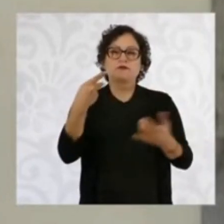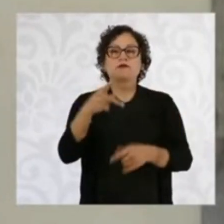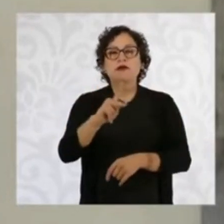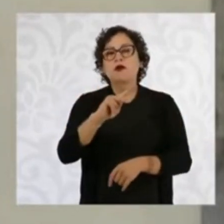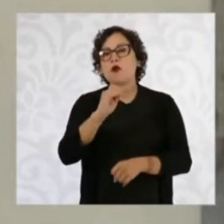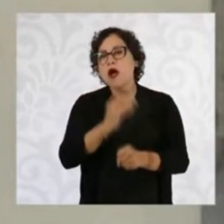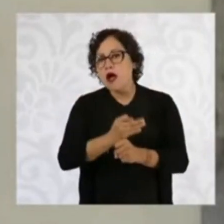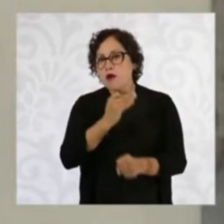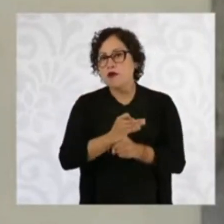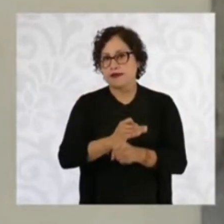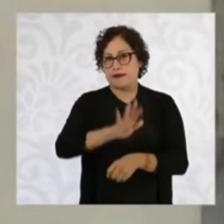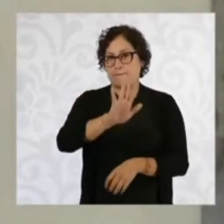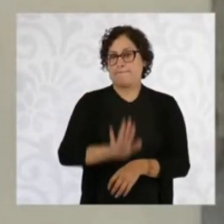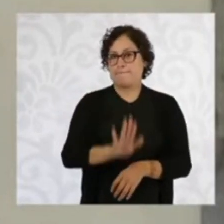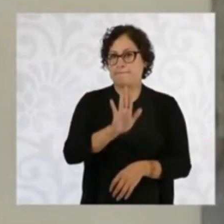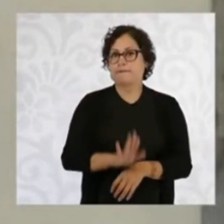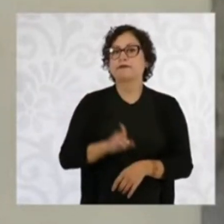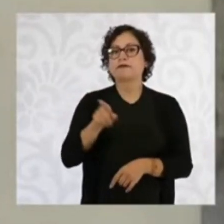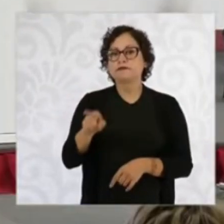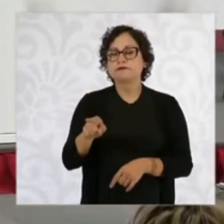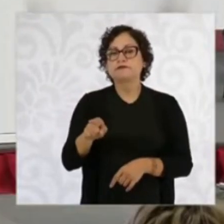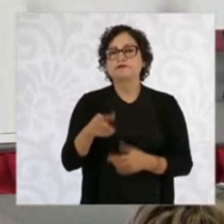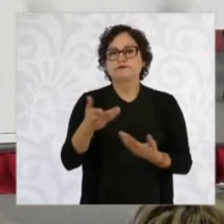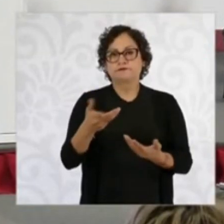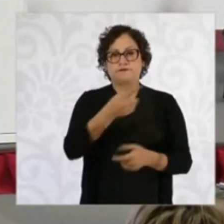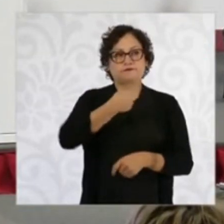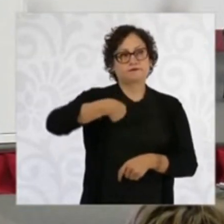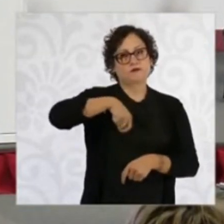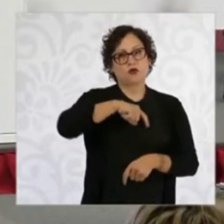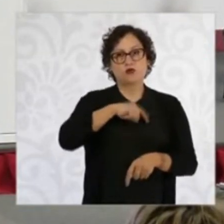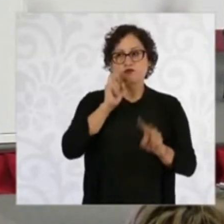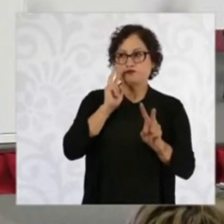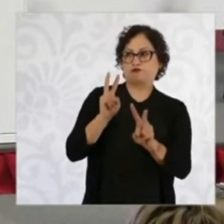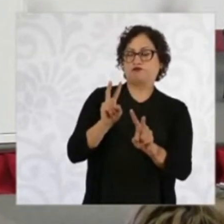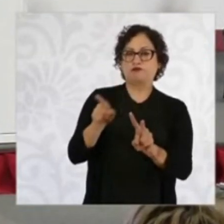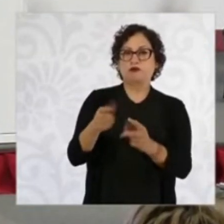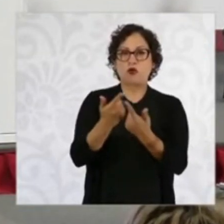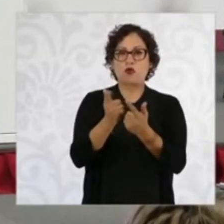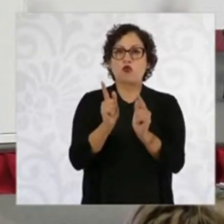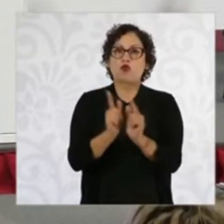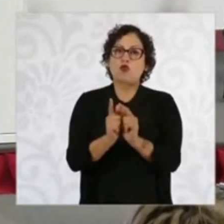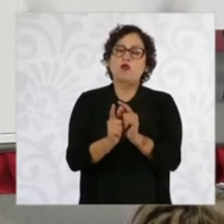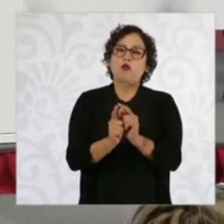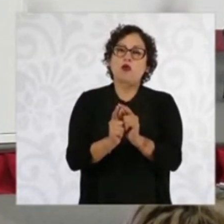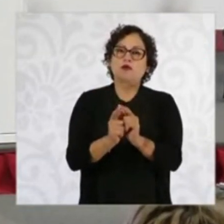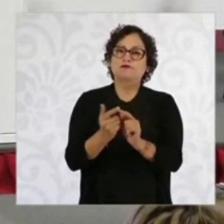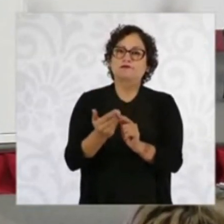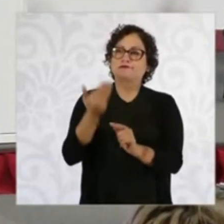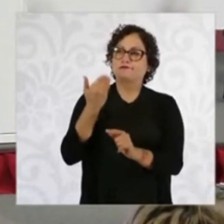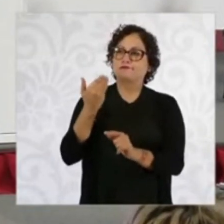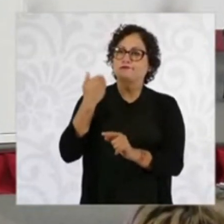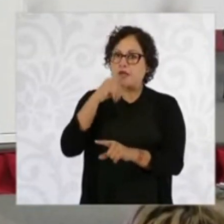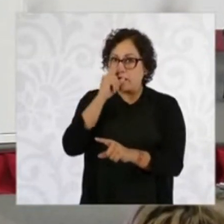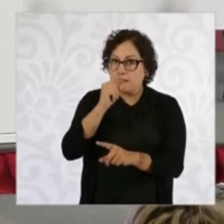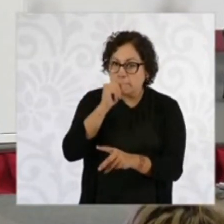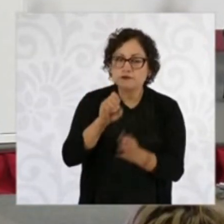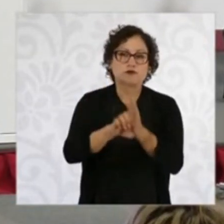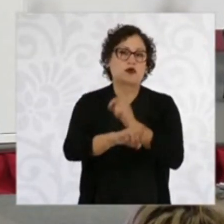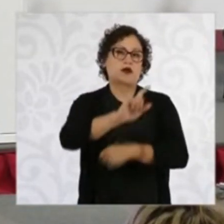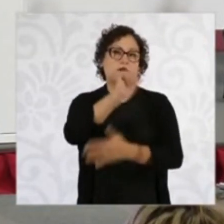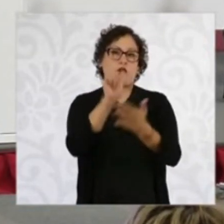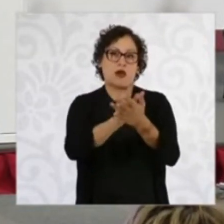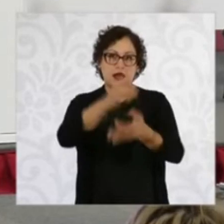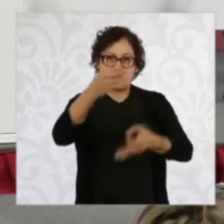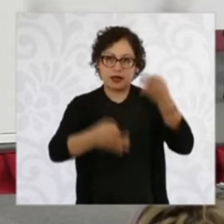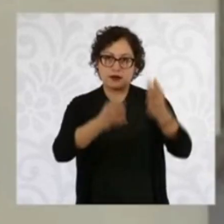en donde parece que desde una perspectiva ciudadana la oposición pues ha estado también en atropello y atropello con temas como la reforma del Poder Judicial, como la